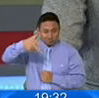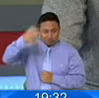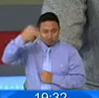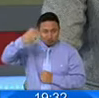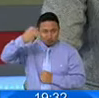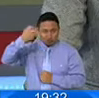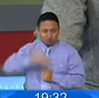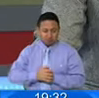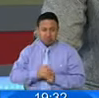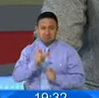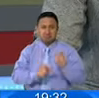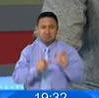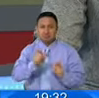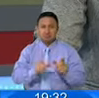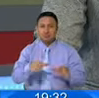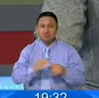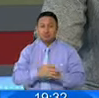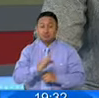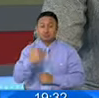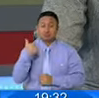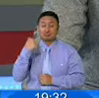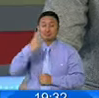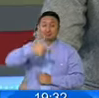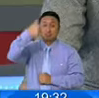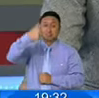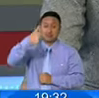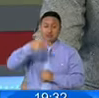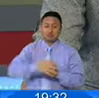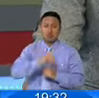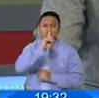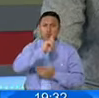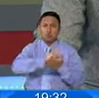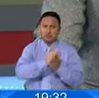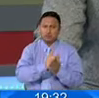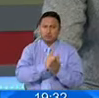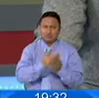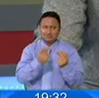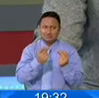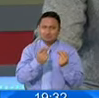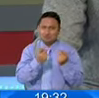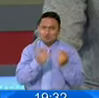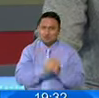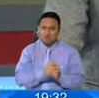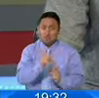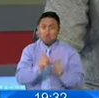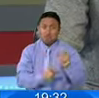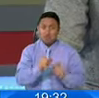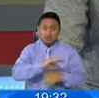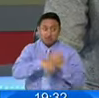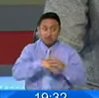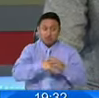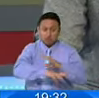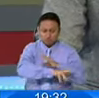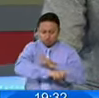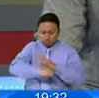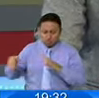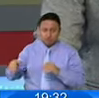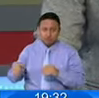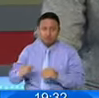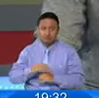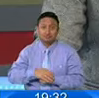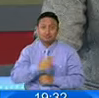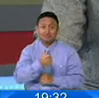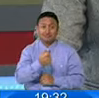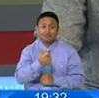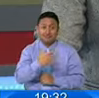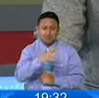Los sospechosos actuaban con armas de fuego. En menos de un minuto desvalijan a los clientes y se apoderan del